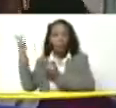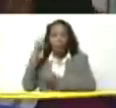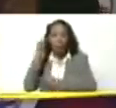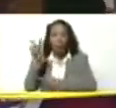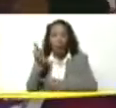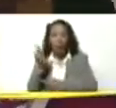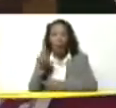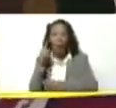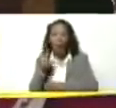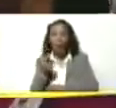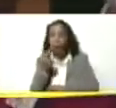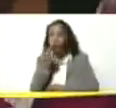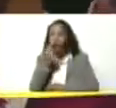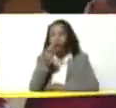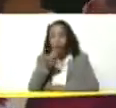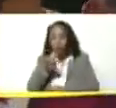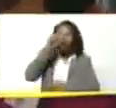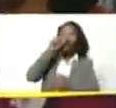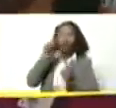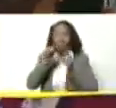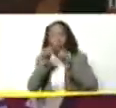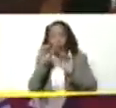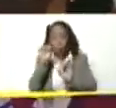está para recuperarnos del guamazo que nos metimos.